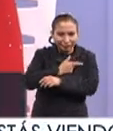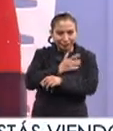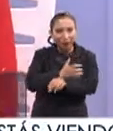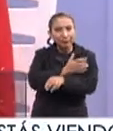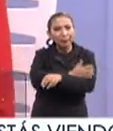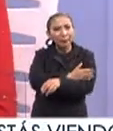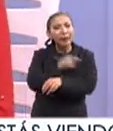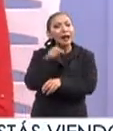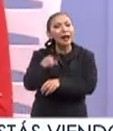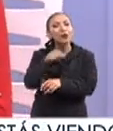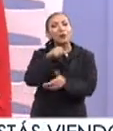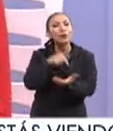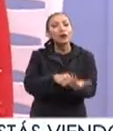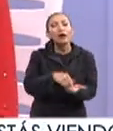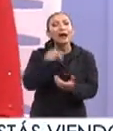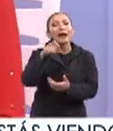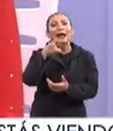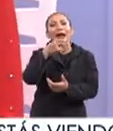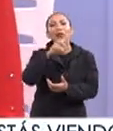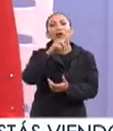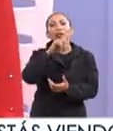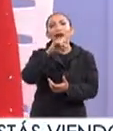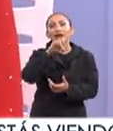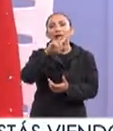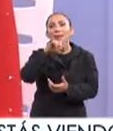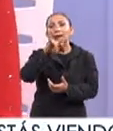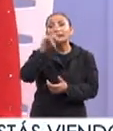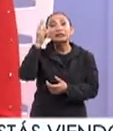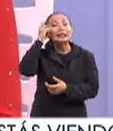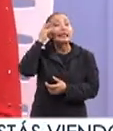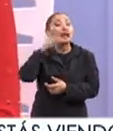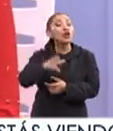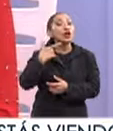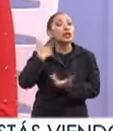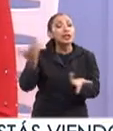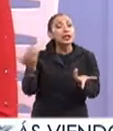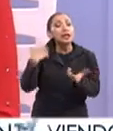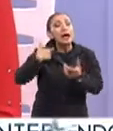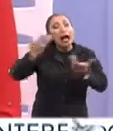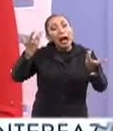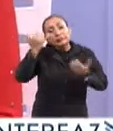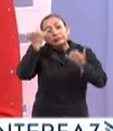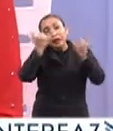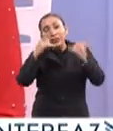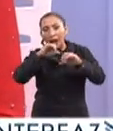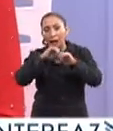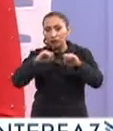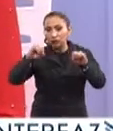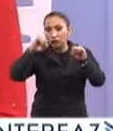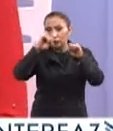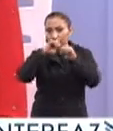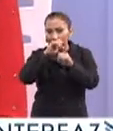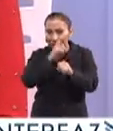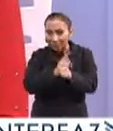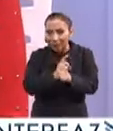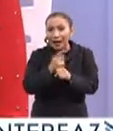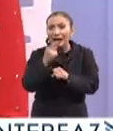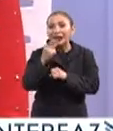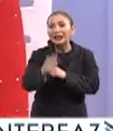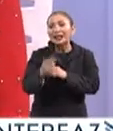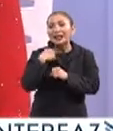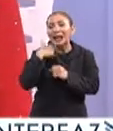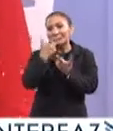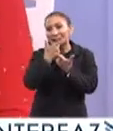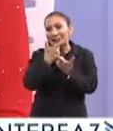nos acompañe en el estudio Gerardo Daniel Martínez. Él es director y coproductor de la Sociedad